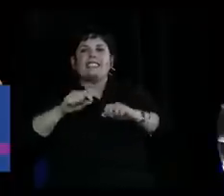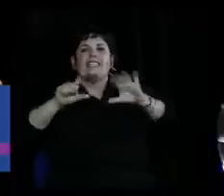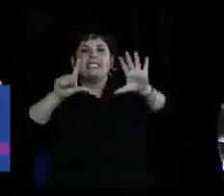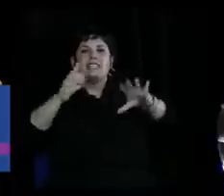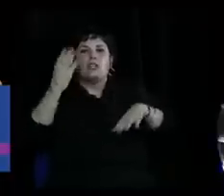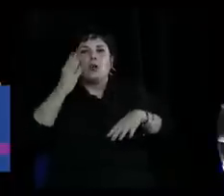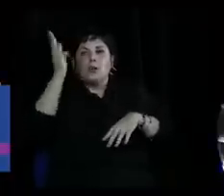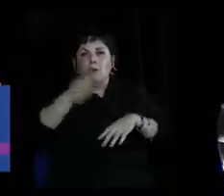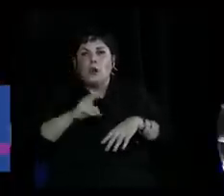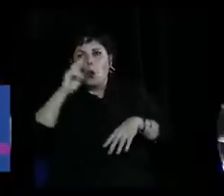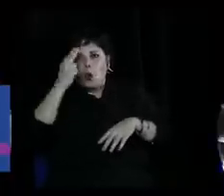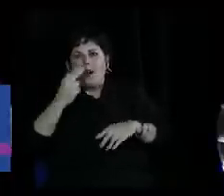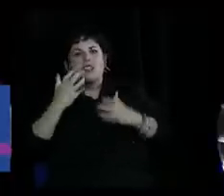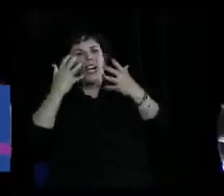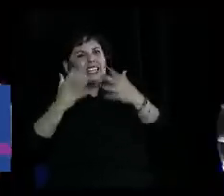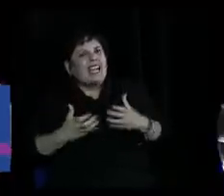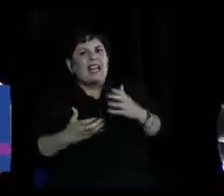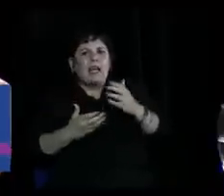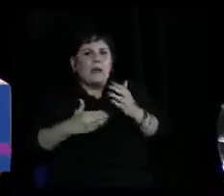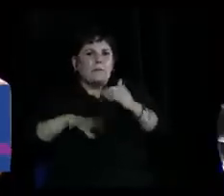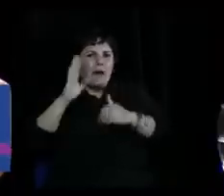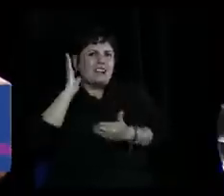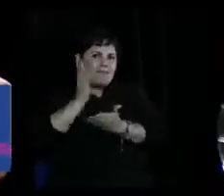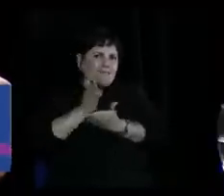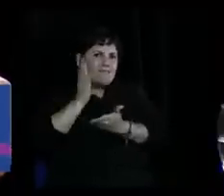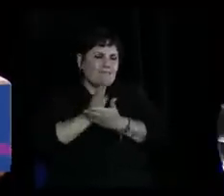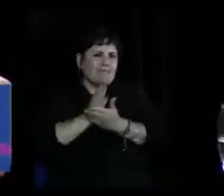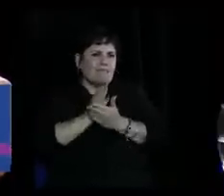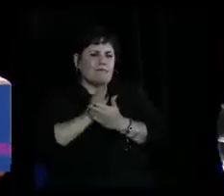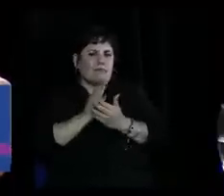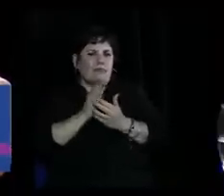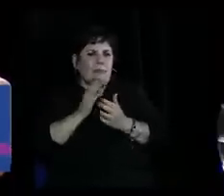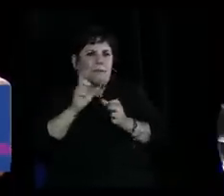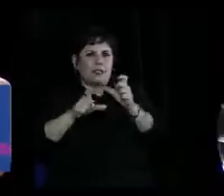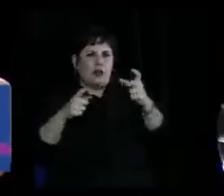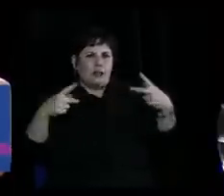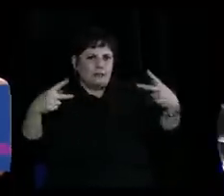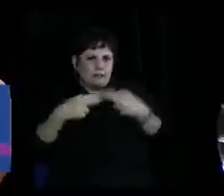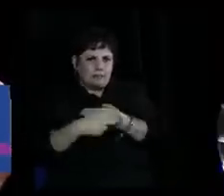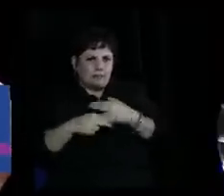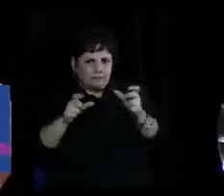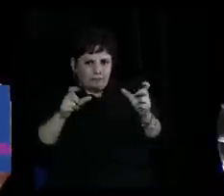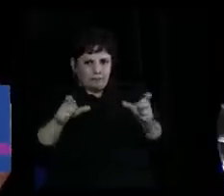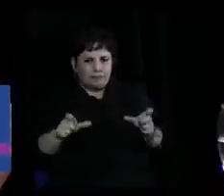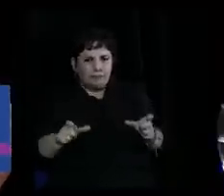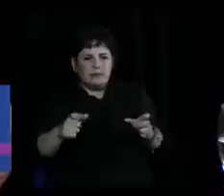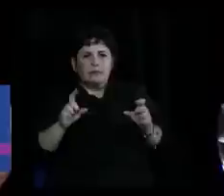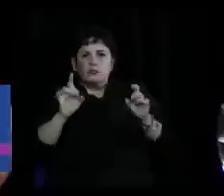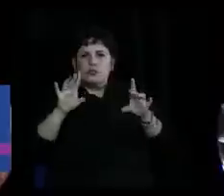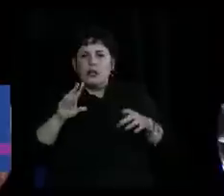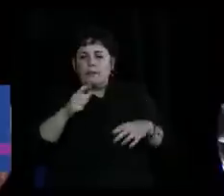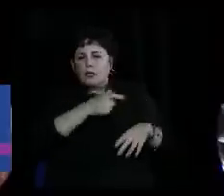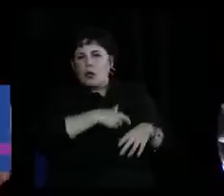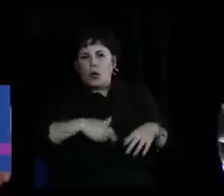de los uruguayos quería que hubiera más medidas restrictivas. Por eso. Pero yo retomo una cosa, que me parece que no es solo el gobierno